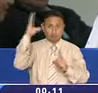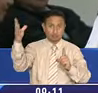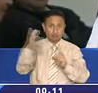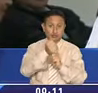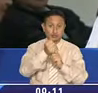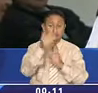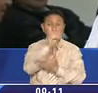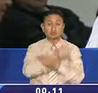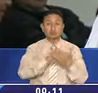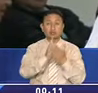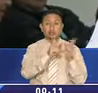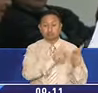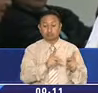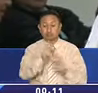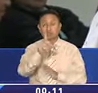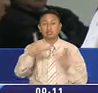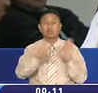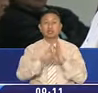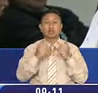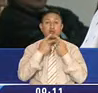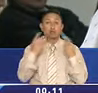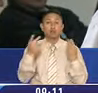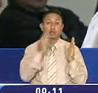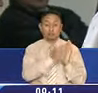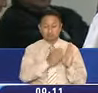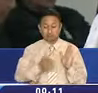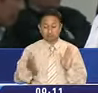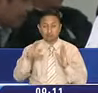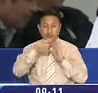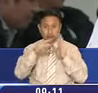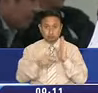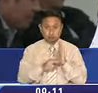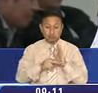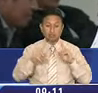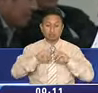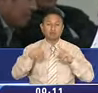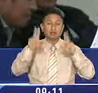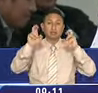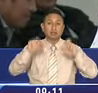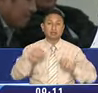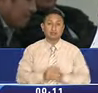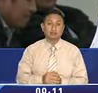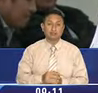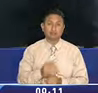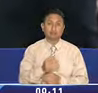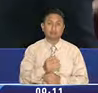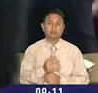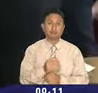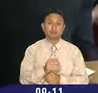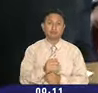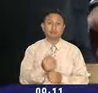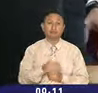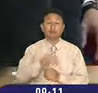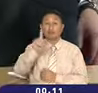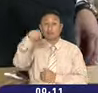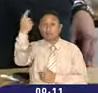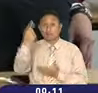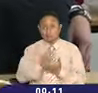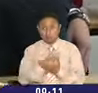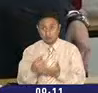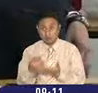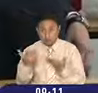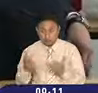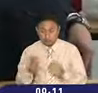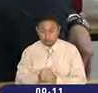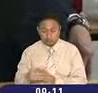diseñar y preparar políticas públicas, protocolos, reglamentos en los diferentes temas que se han tratado en esta mesa. La próxima semana se tiene previsto